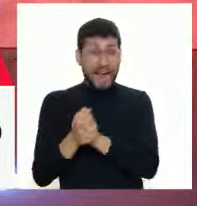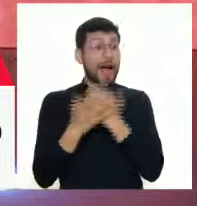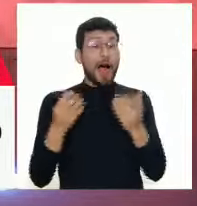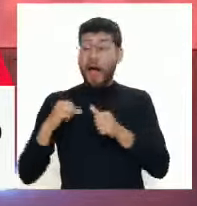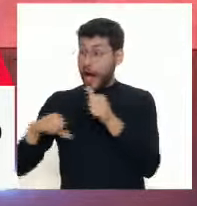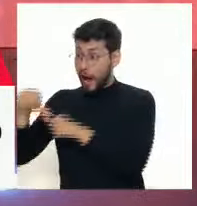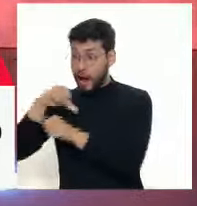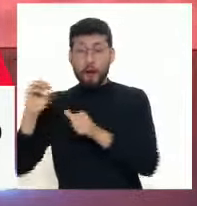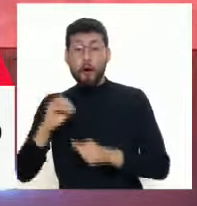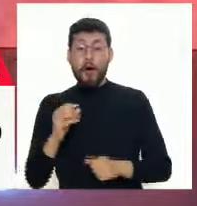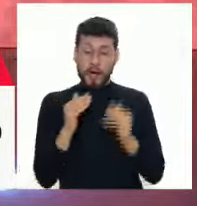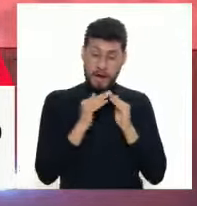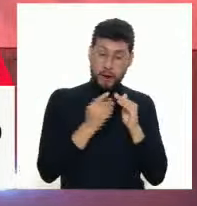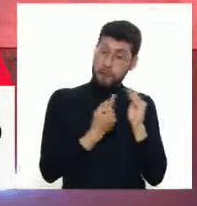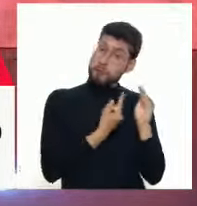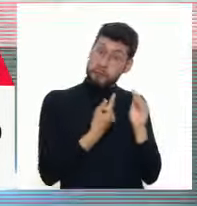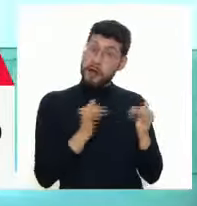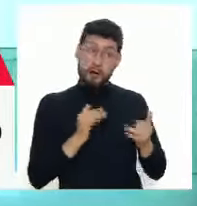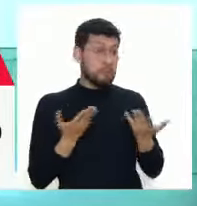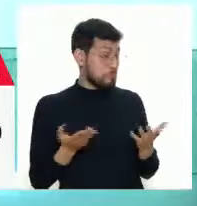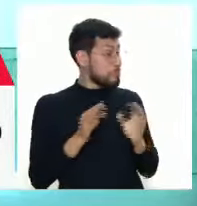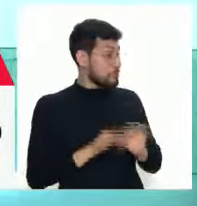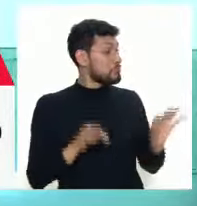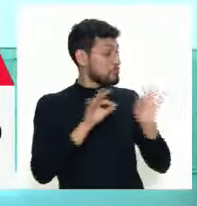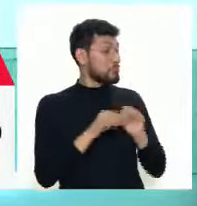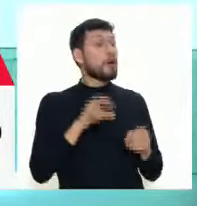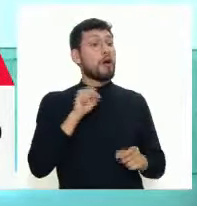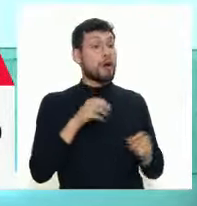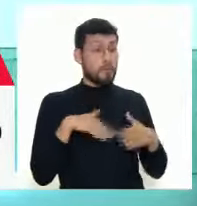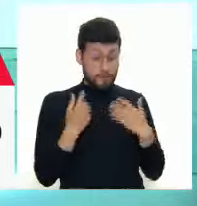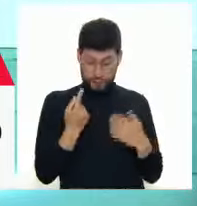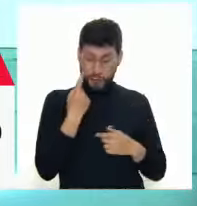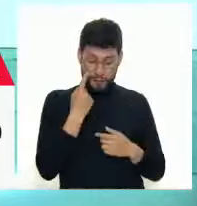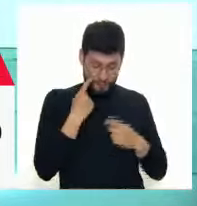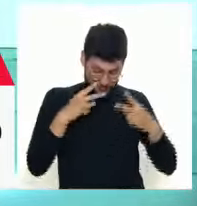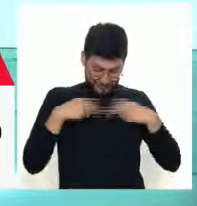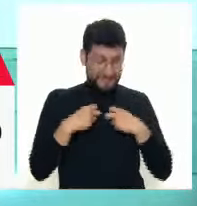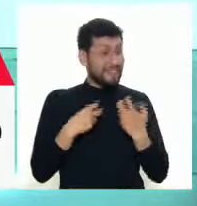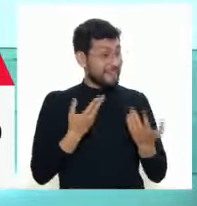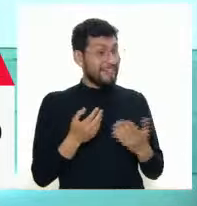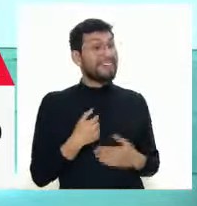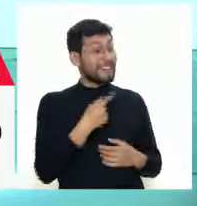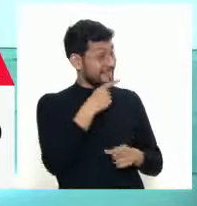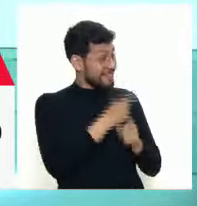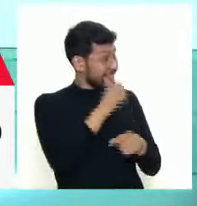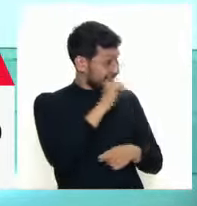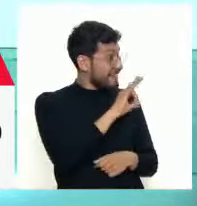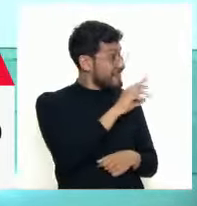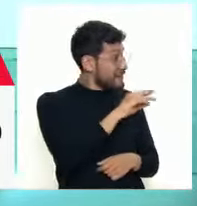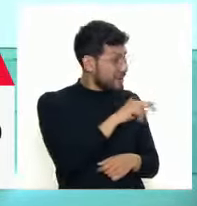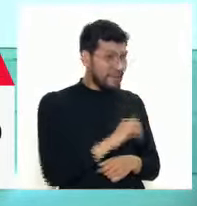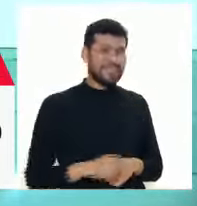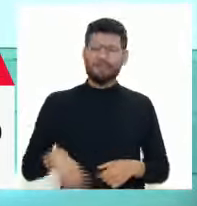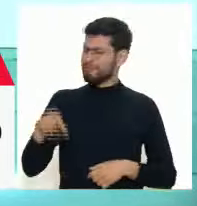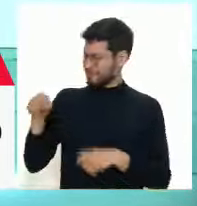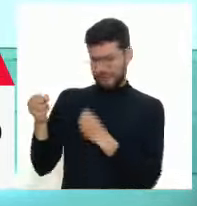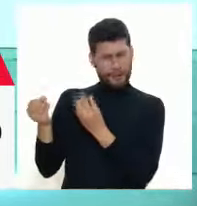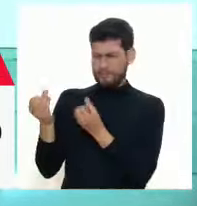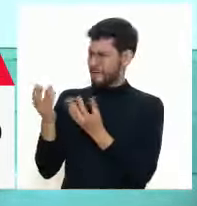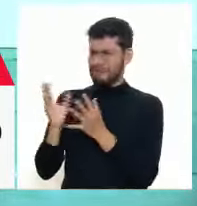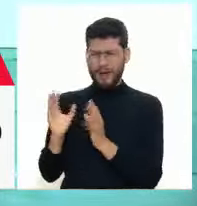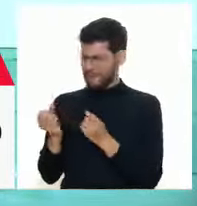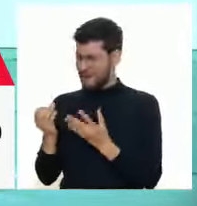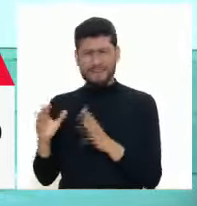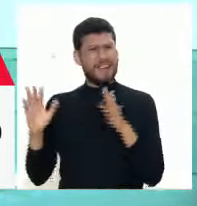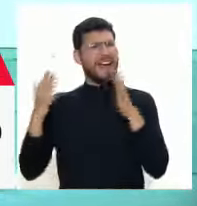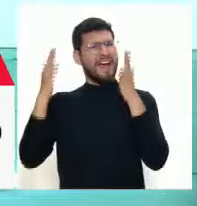pasar tiempo solos en casa también. También es muy importante para poder conocernos un poco. Lo dije bien, Filomeno. Muy bien, Clau, muy bien.